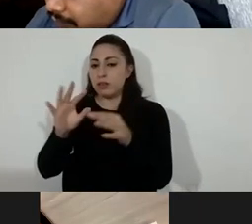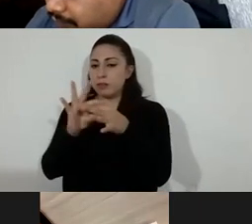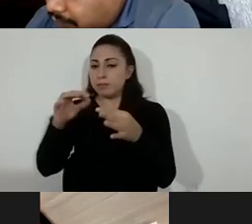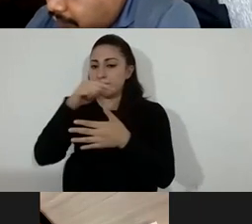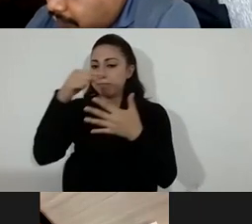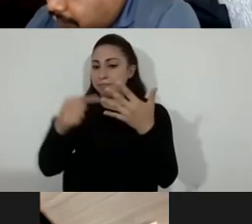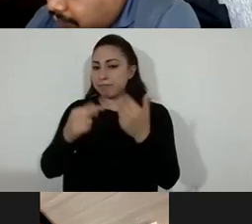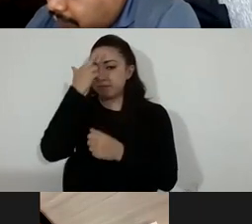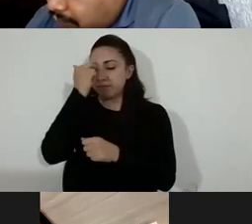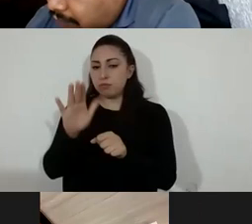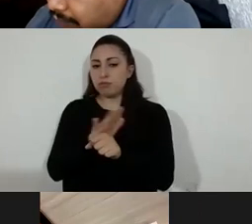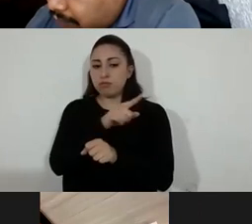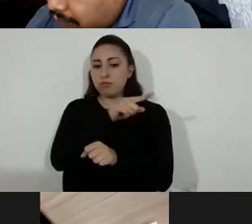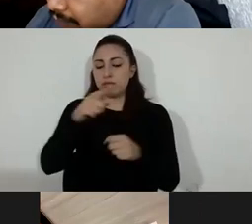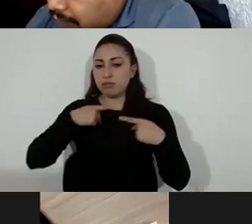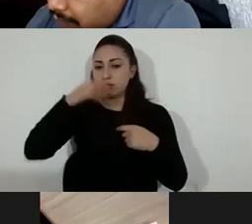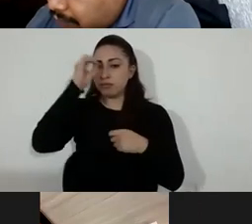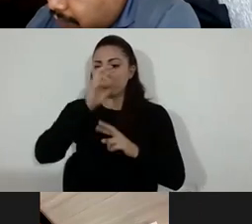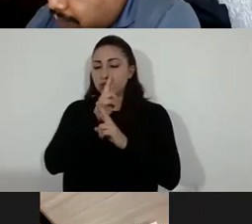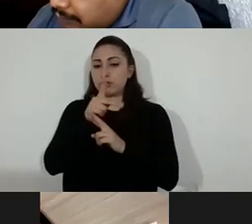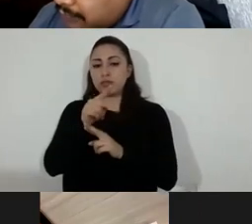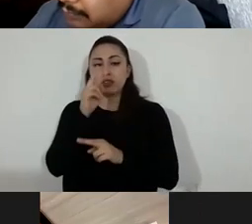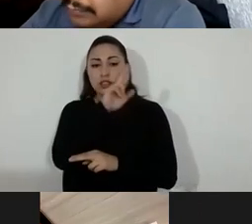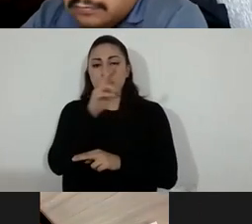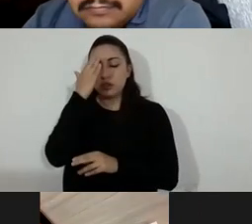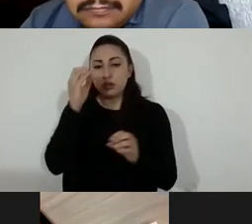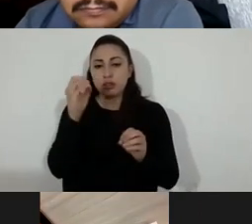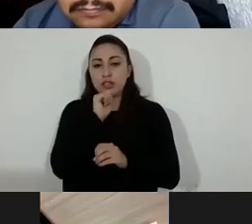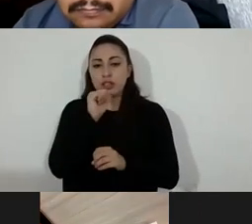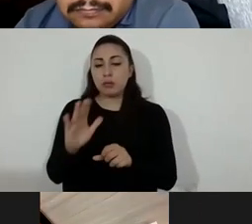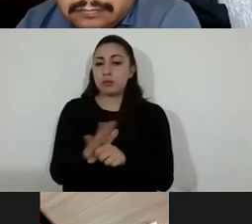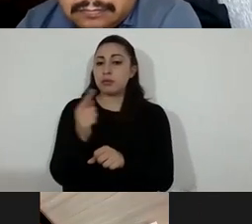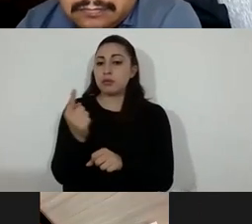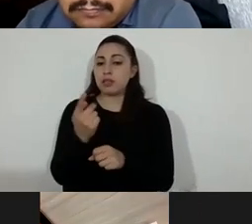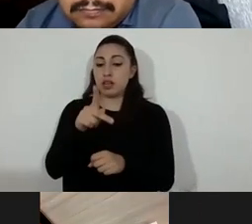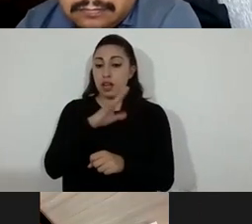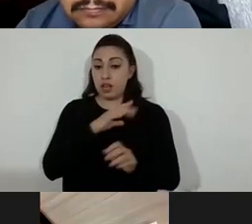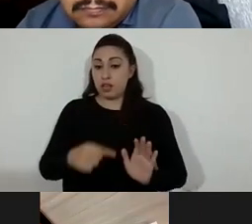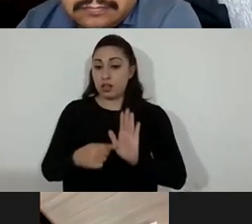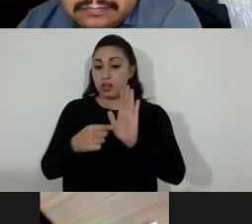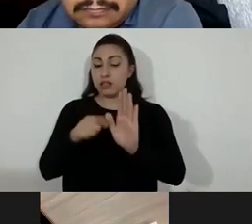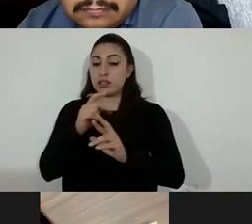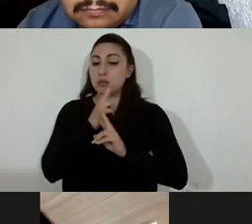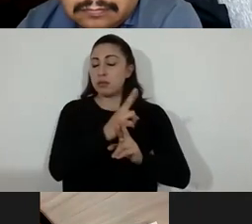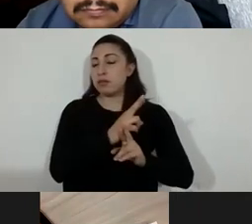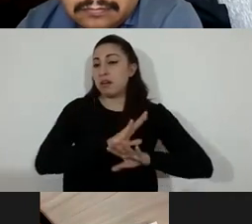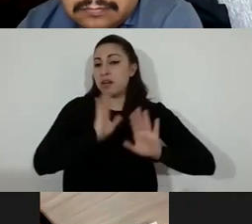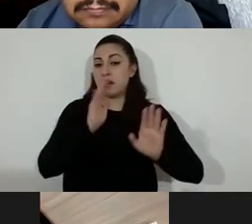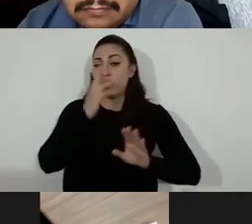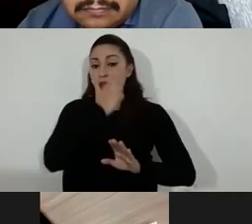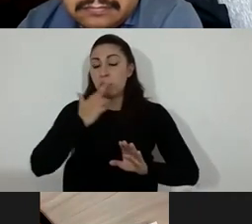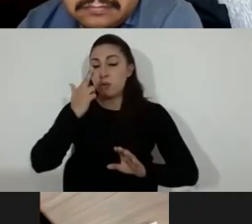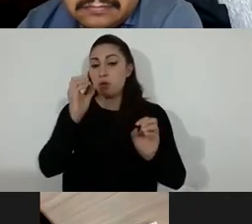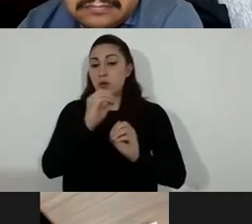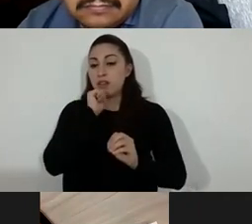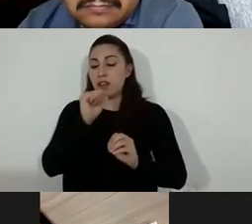opiniones ciudadanas en el dictamen. Se ponen y se desechan, ni siquiera se analizan, y eso